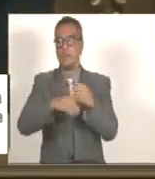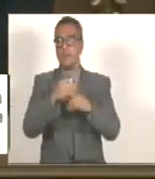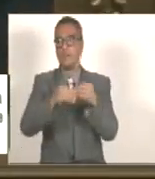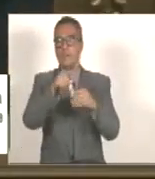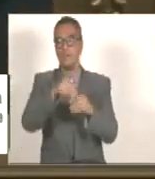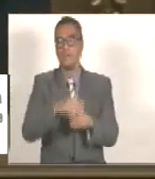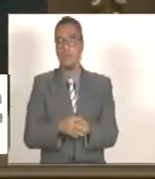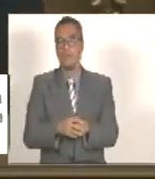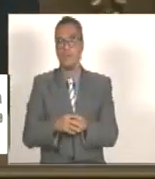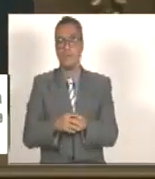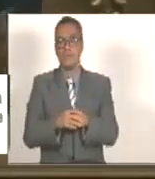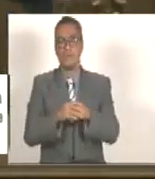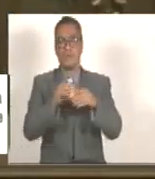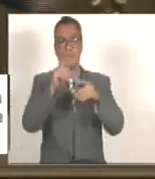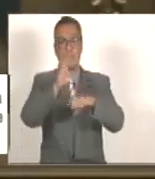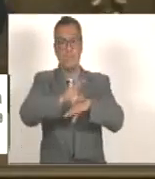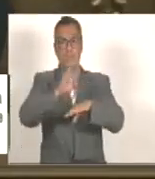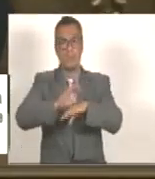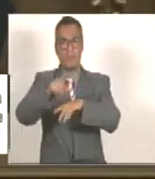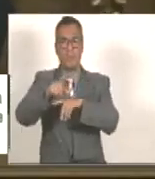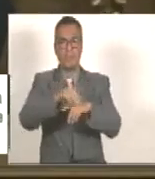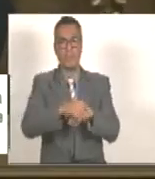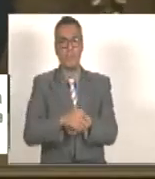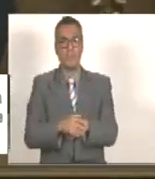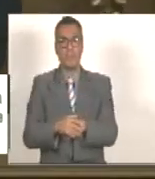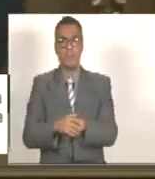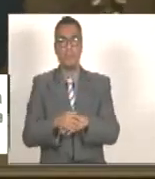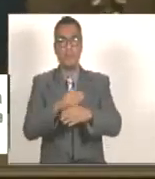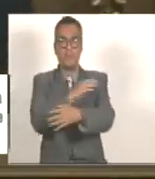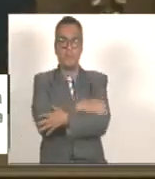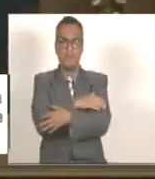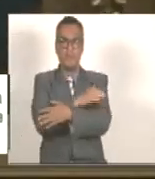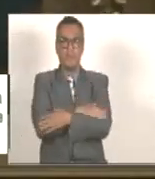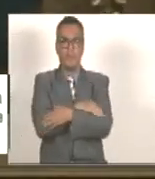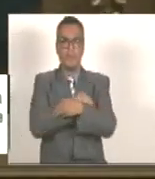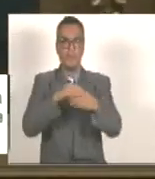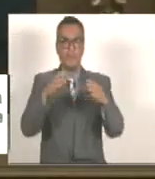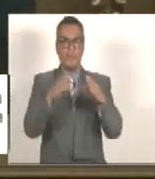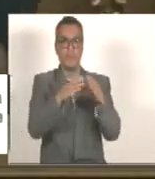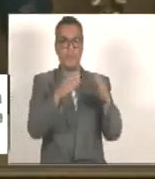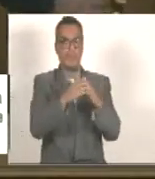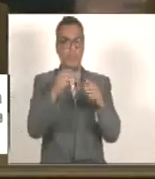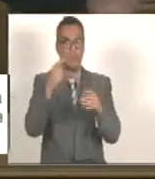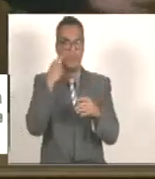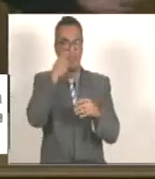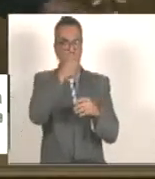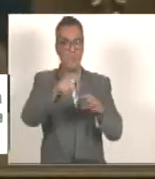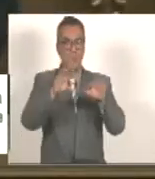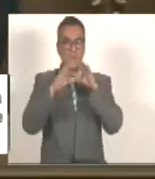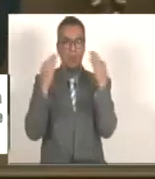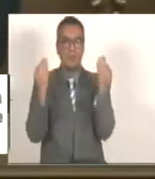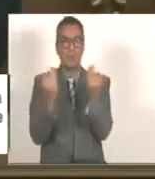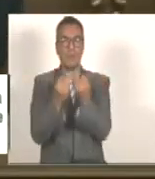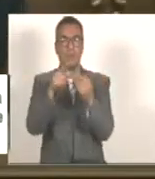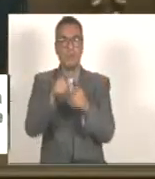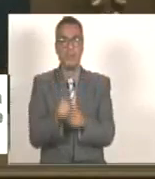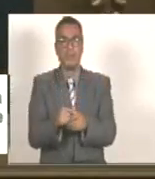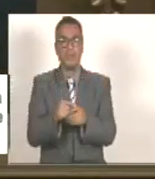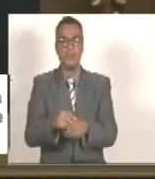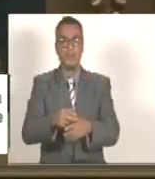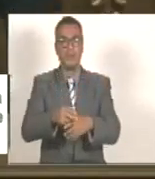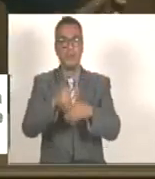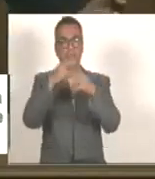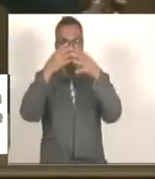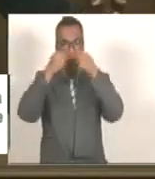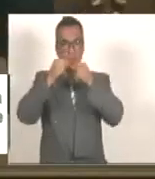otros centros penitenciarios en los próximos días. Un abrazo a todo el pueblo de Venezuela, a los familiares de estos privados de